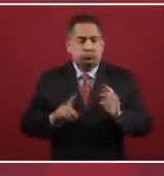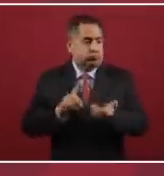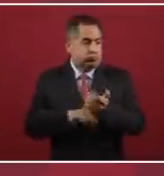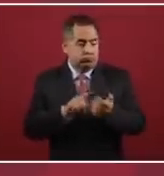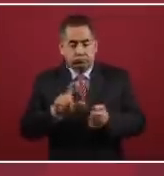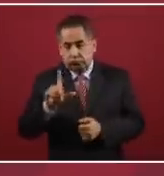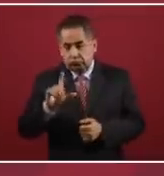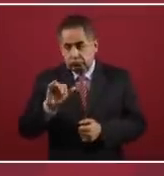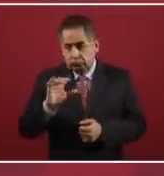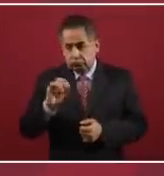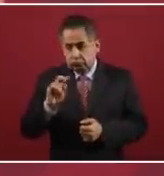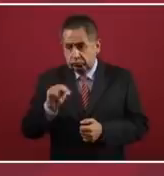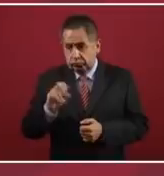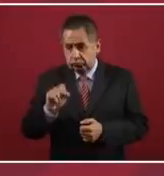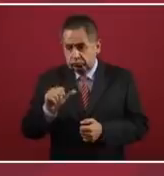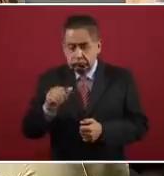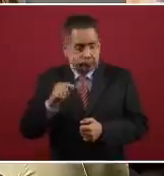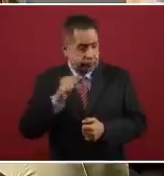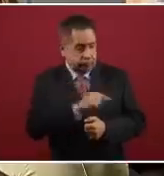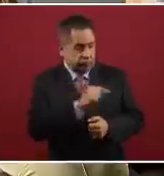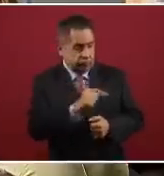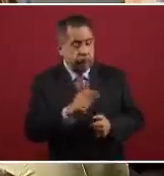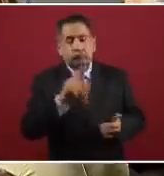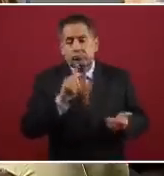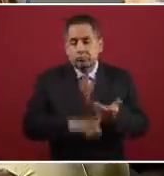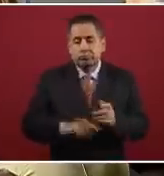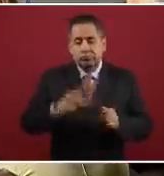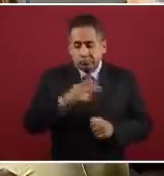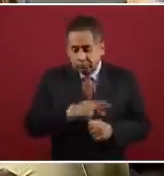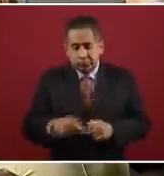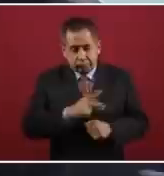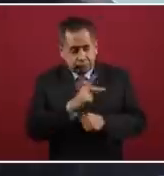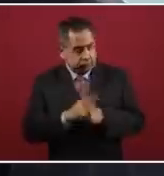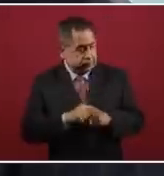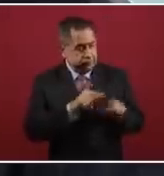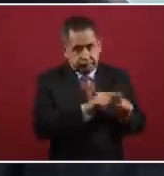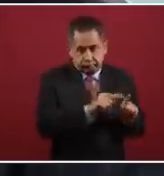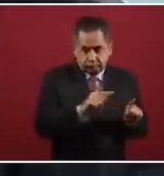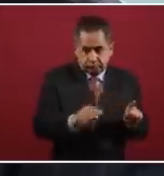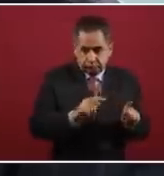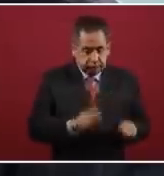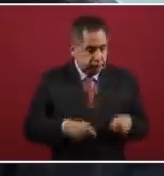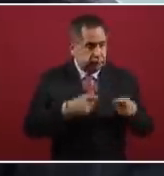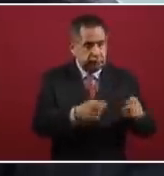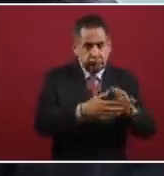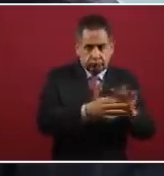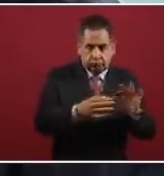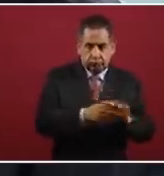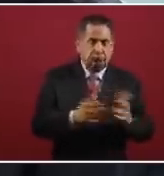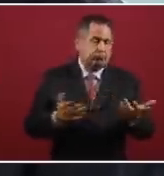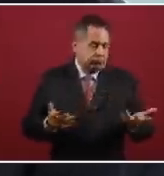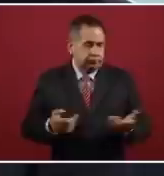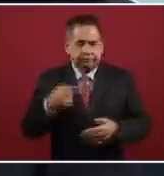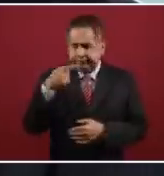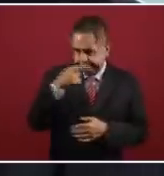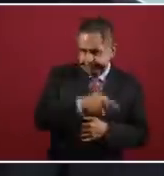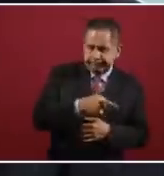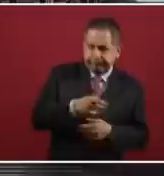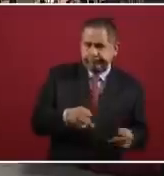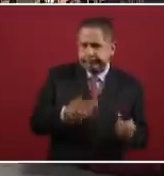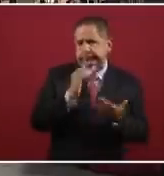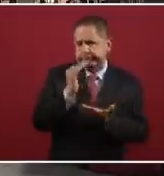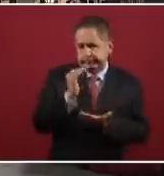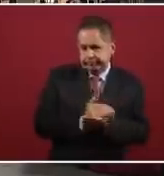DICONSA? Están en las zonas pobres del país. Perdonen que tenga que repetir